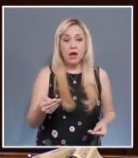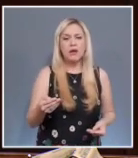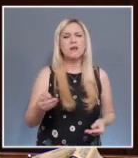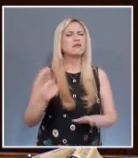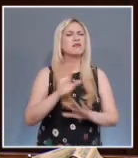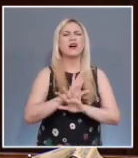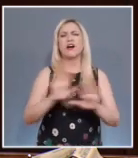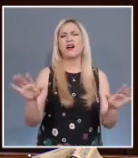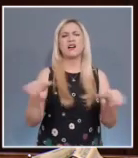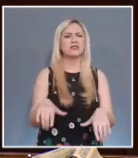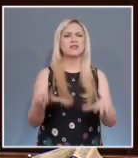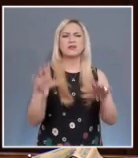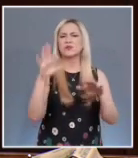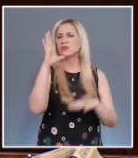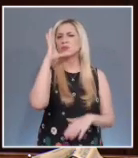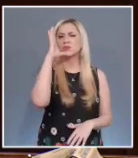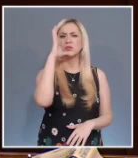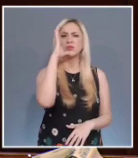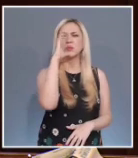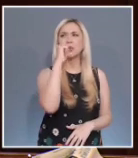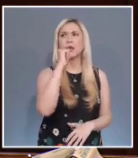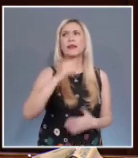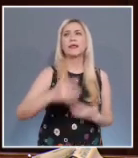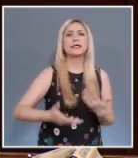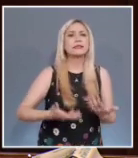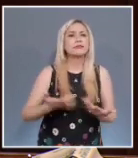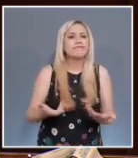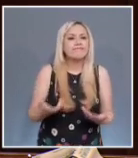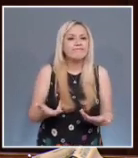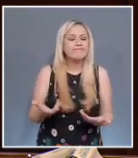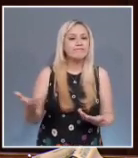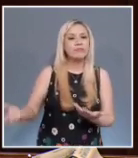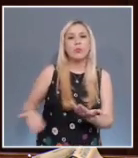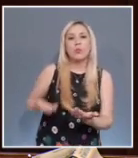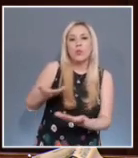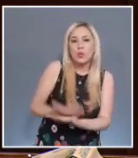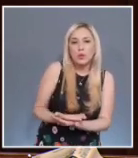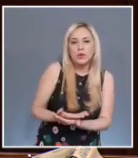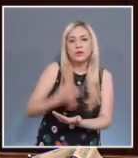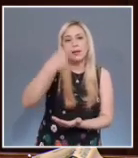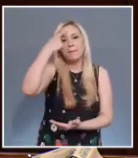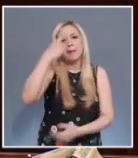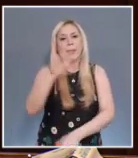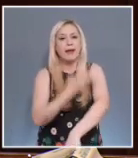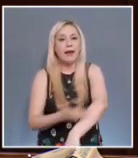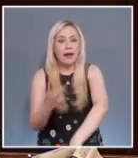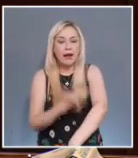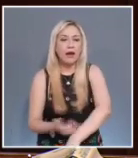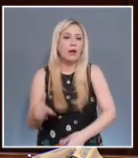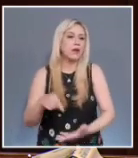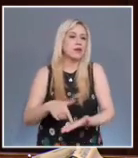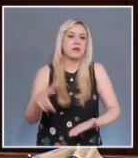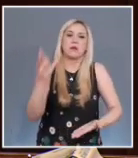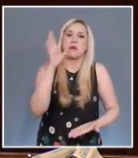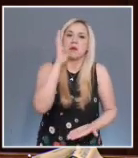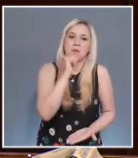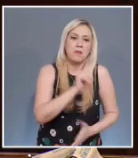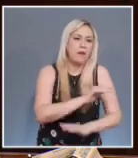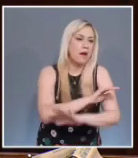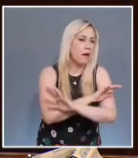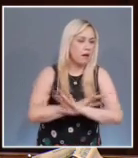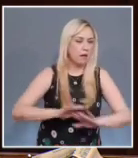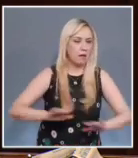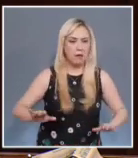de estas propuestas o promociones de impedimento, dejando solamente la